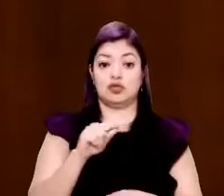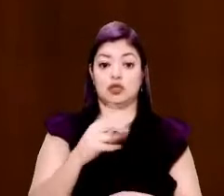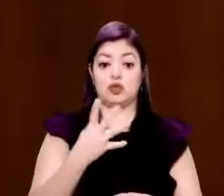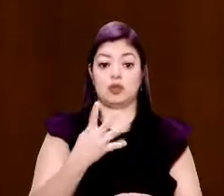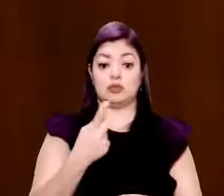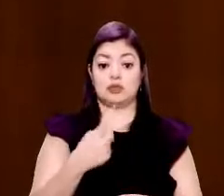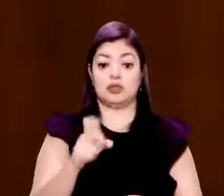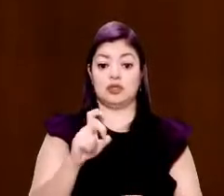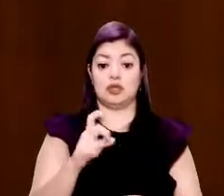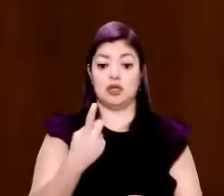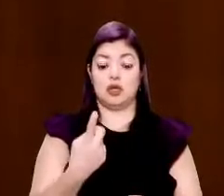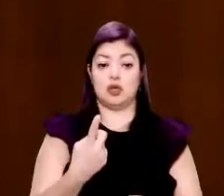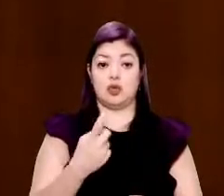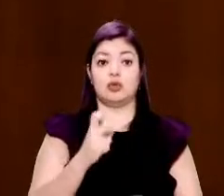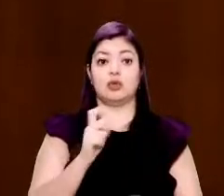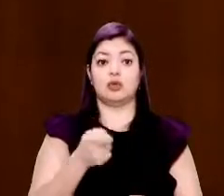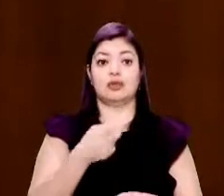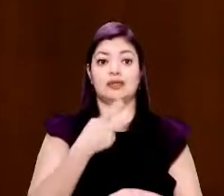11.184.131 de la segunda,